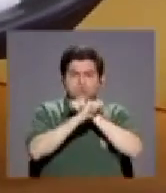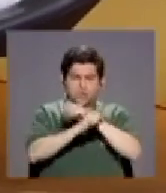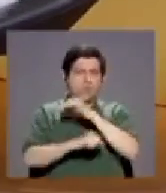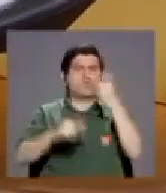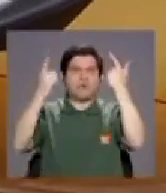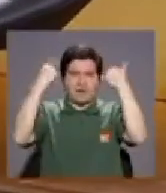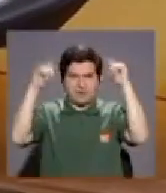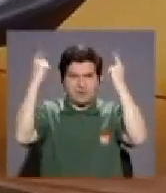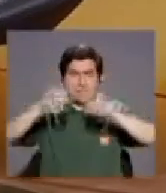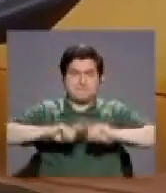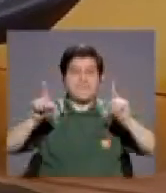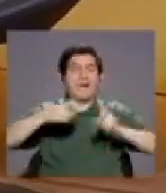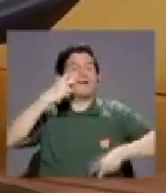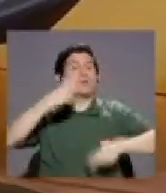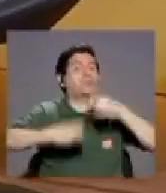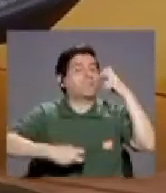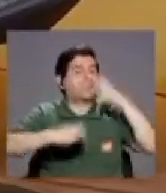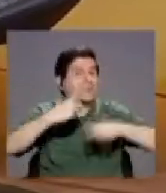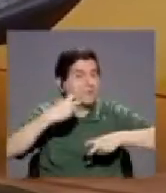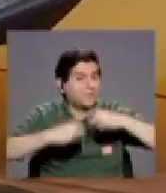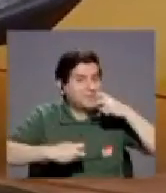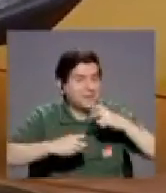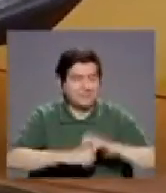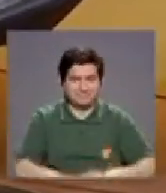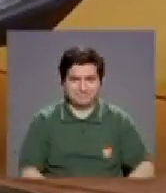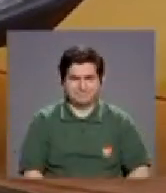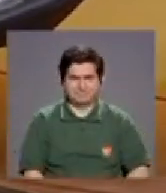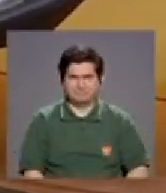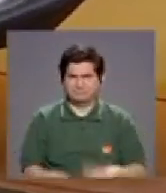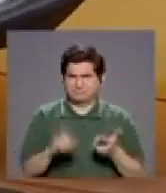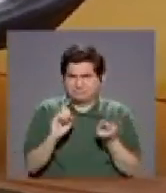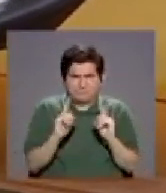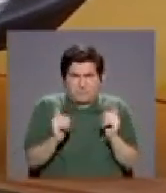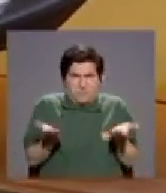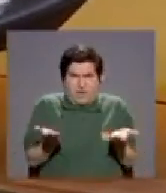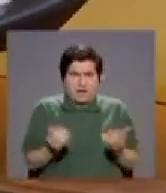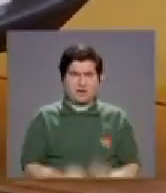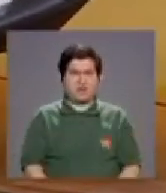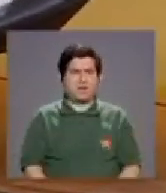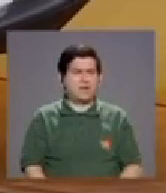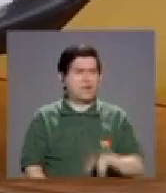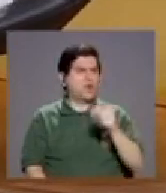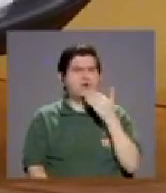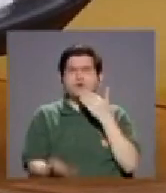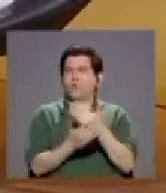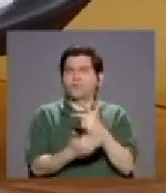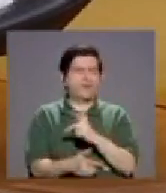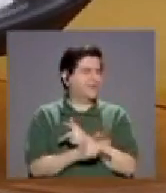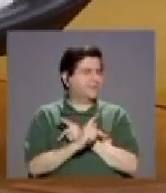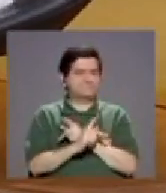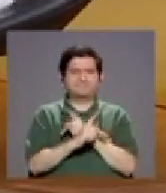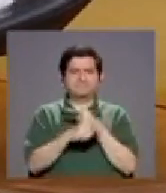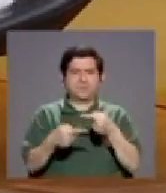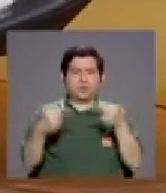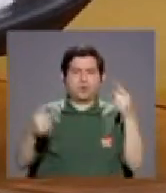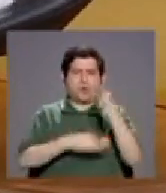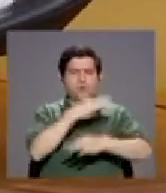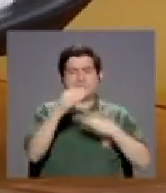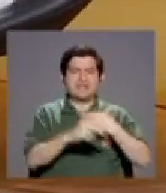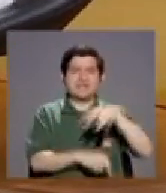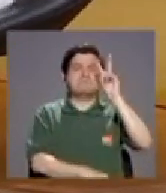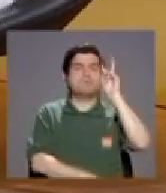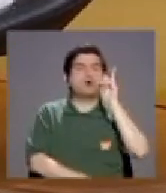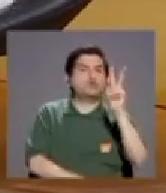efectiva, pero ha tenido un pequeño problema. Y el pequeño problema que tiene es que no levanta tan buena protección contra el tipo 2 de